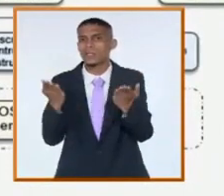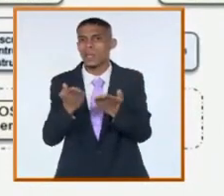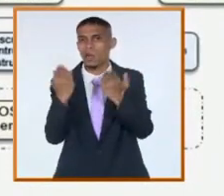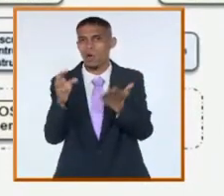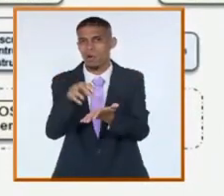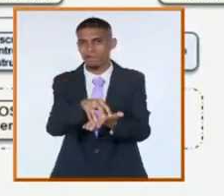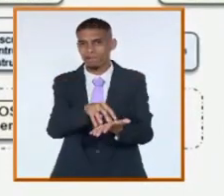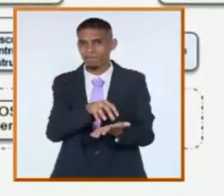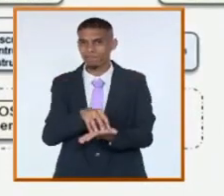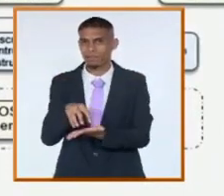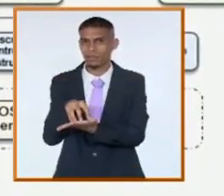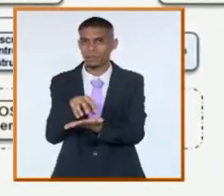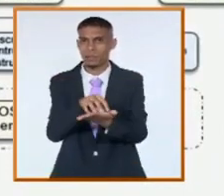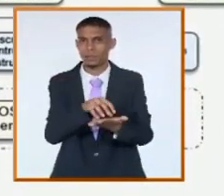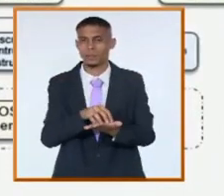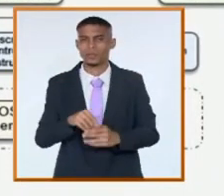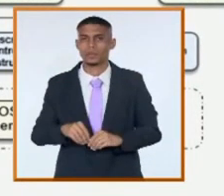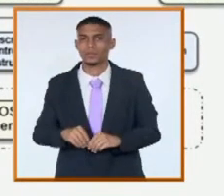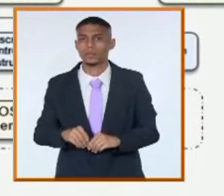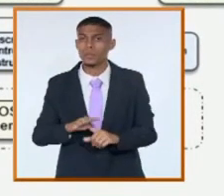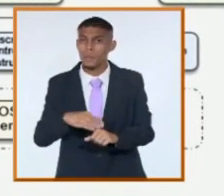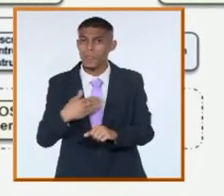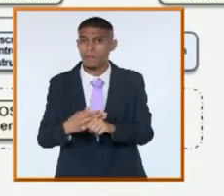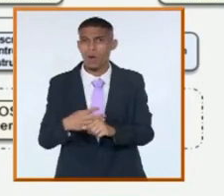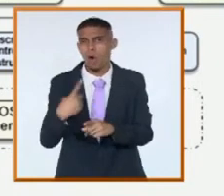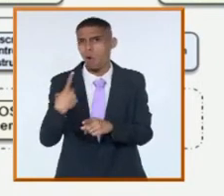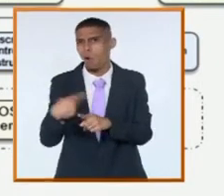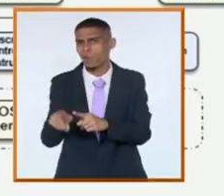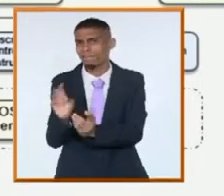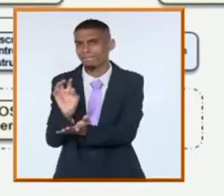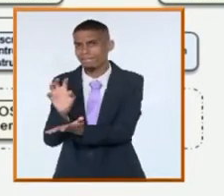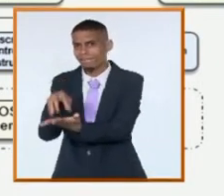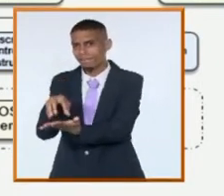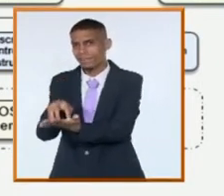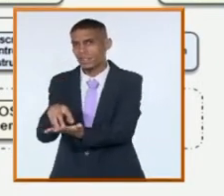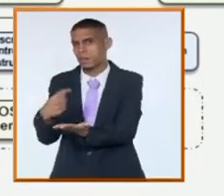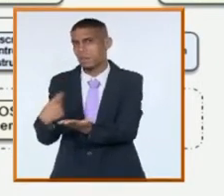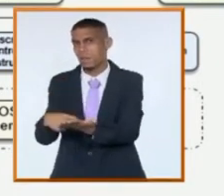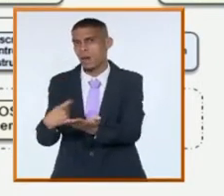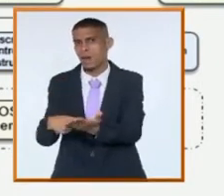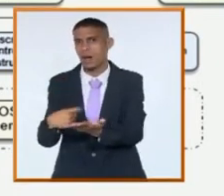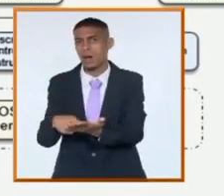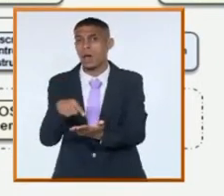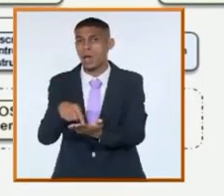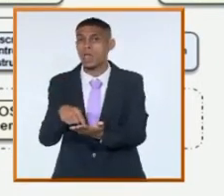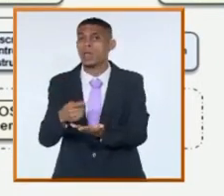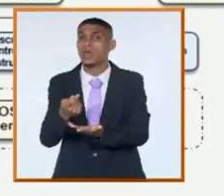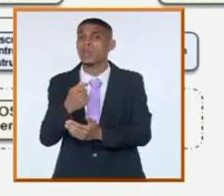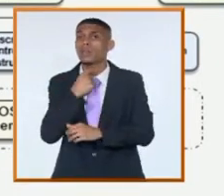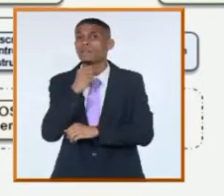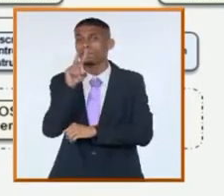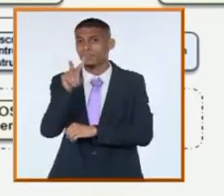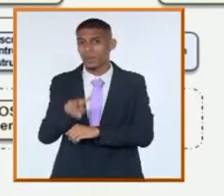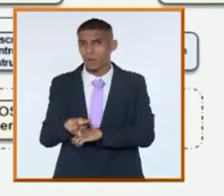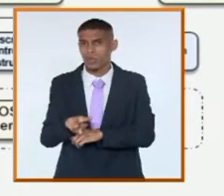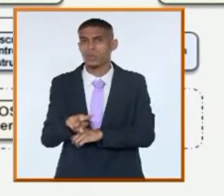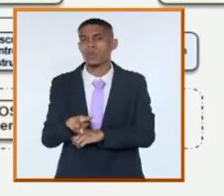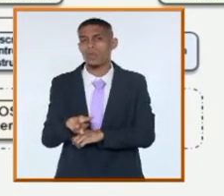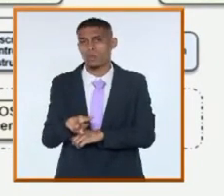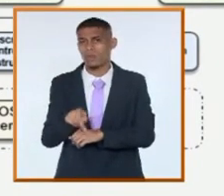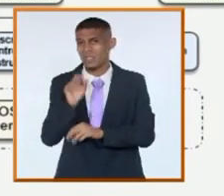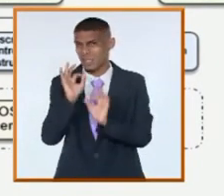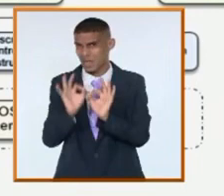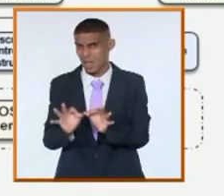de ahí se desarrollan el resto de la direcciones incluyendo unidades presupuestadas que una de ellas es la inspección Estatal que siempre